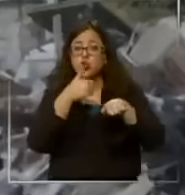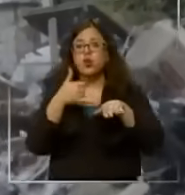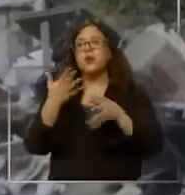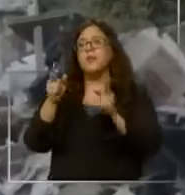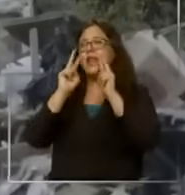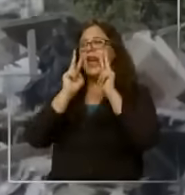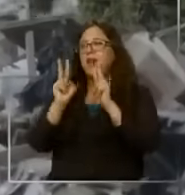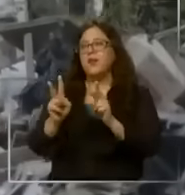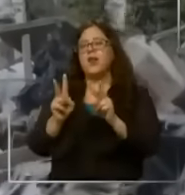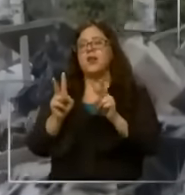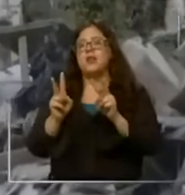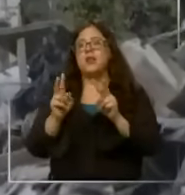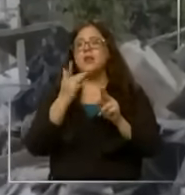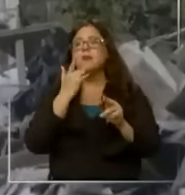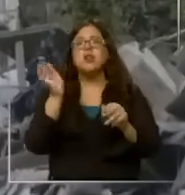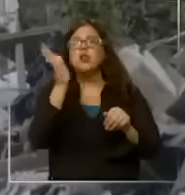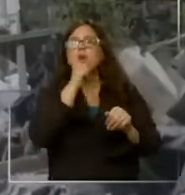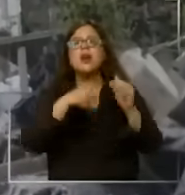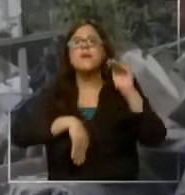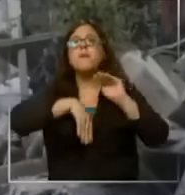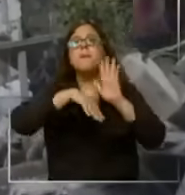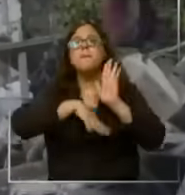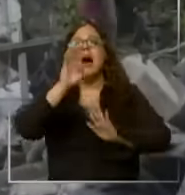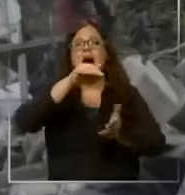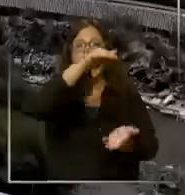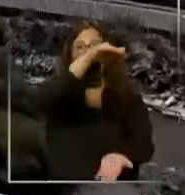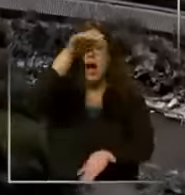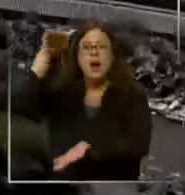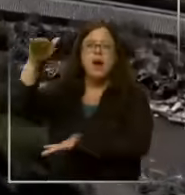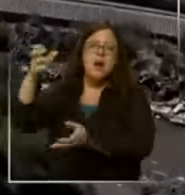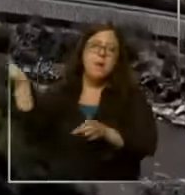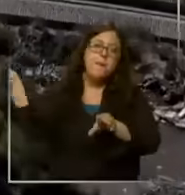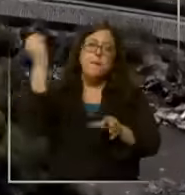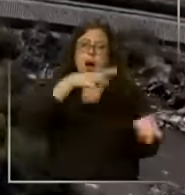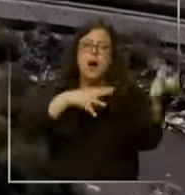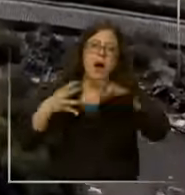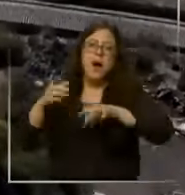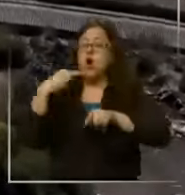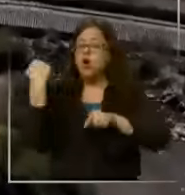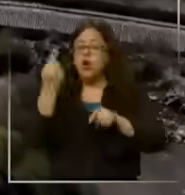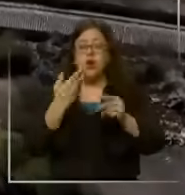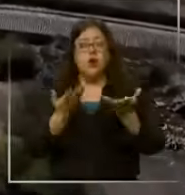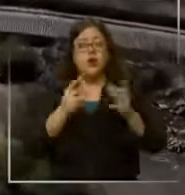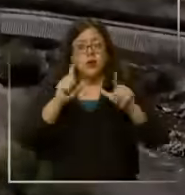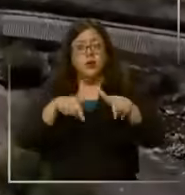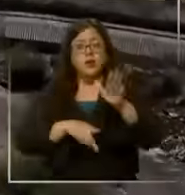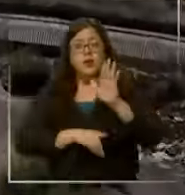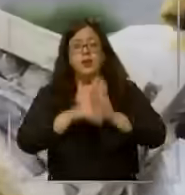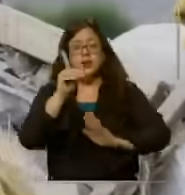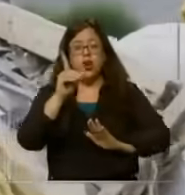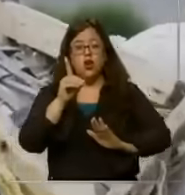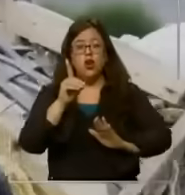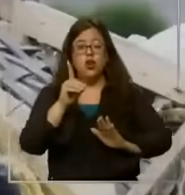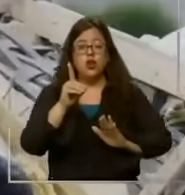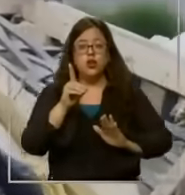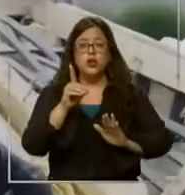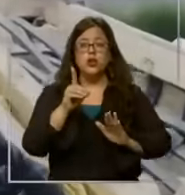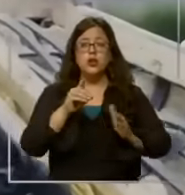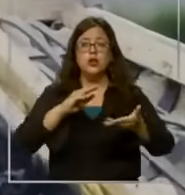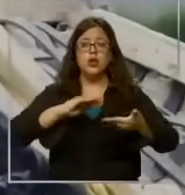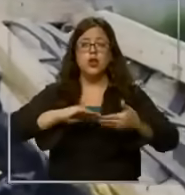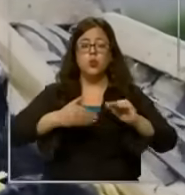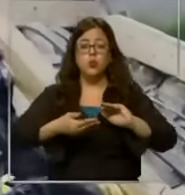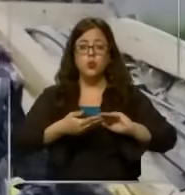ven que hay cantidad, ¿por qué no ponen más containers? Nosotros desde la Dirección de Desarrollo Comunitario, desde la Dirección de Gestión Ambiental,